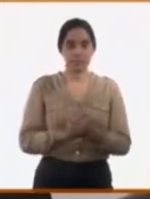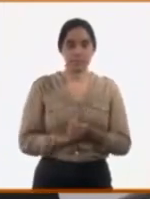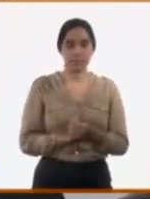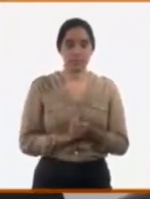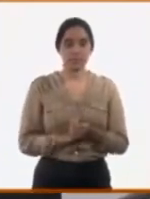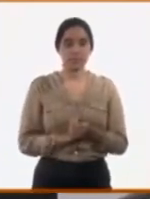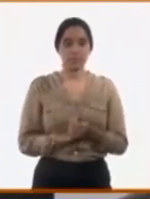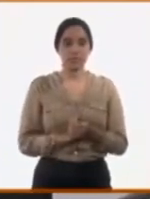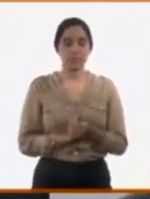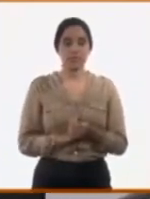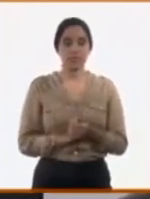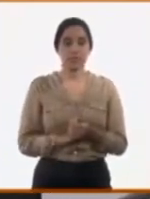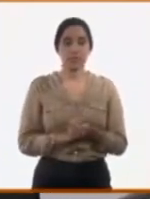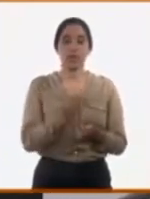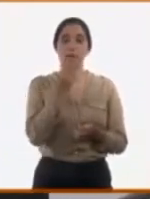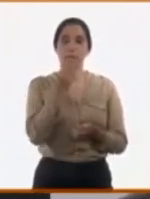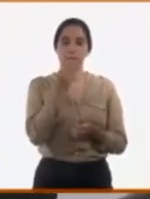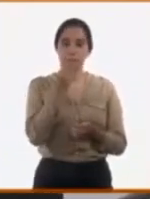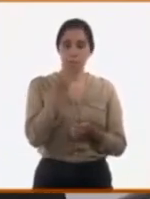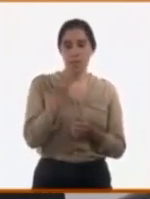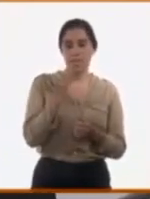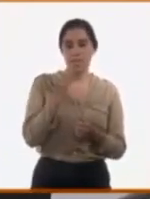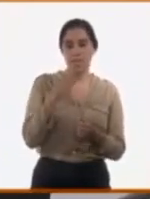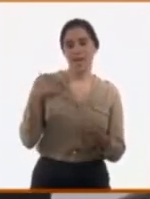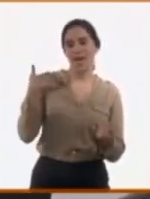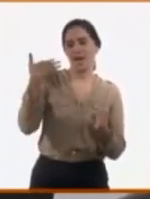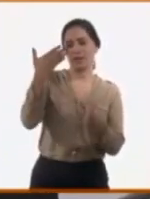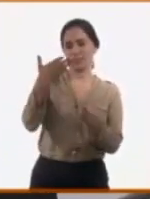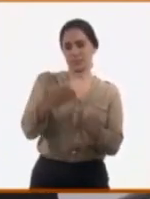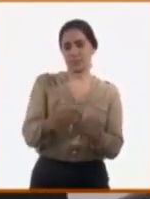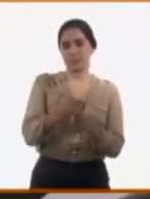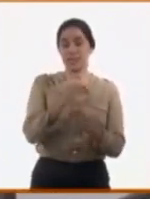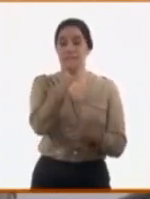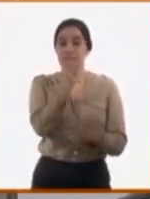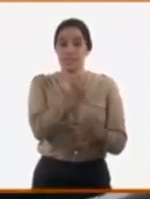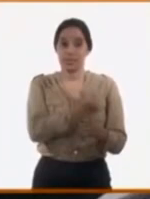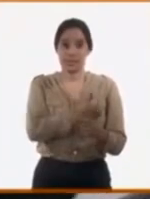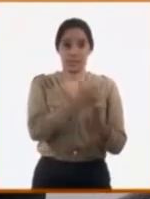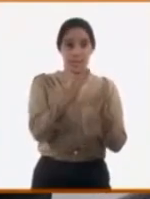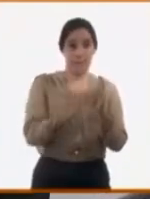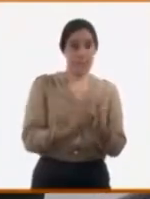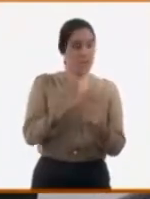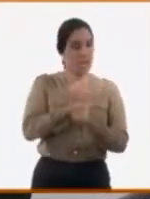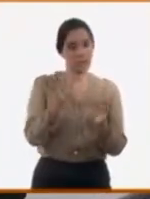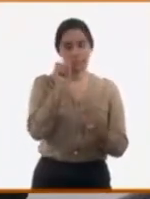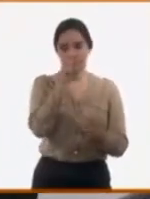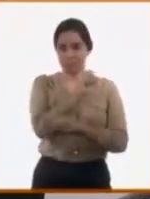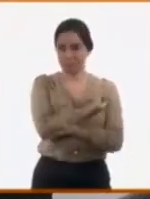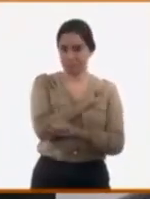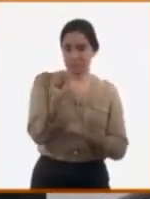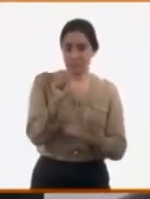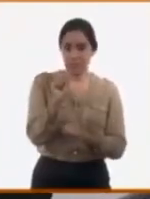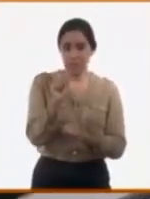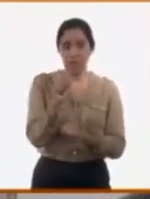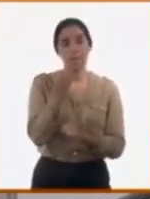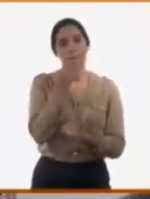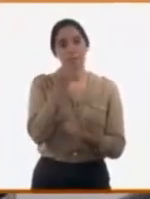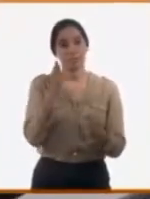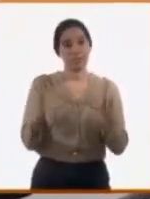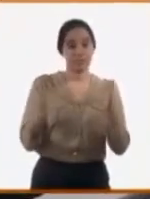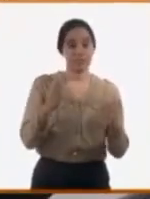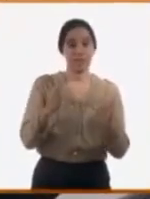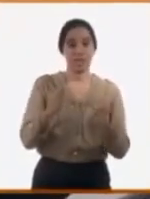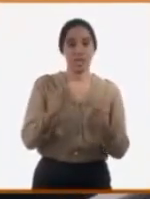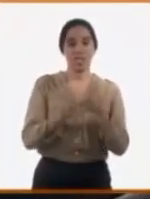estar tomando hasta diciembre del año en que le correspondería graduarse quiere decir que usted puede transitar porque la gente dice Bueno cambia una